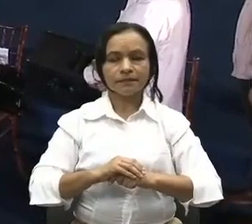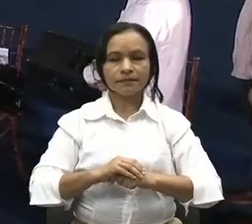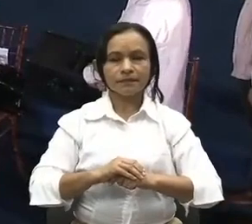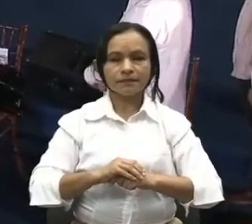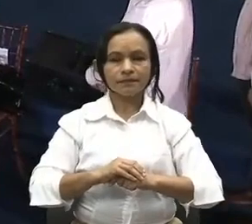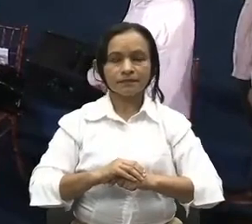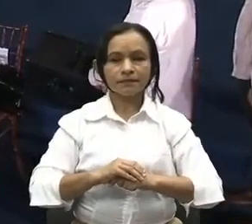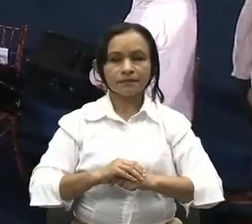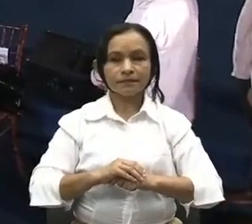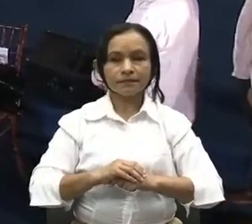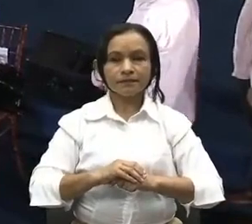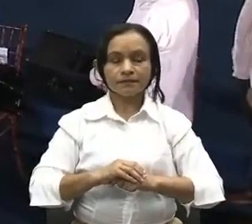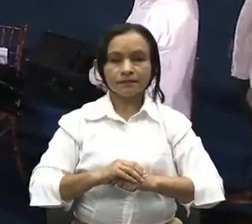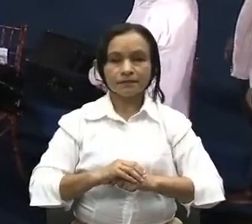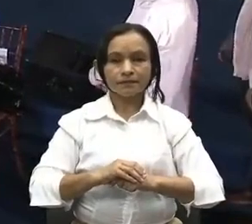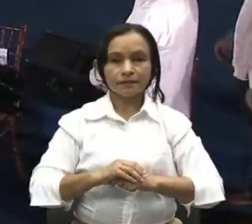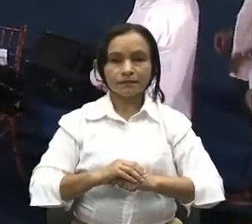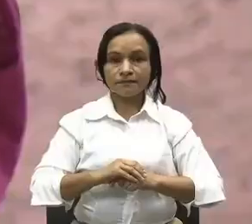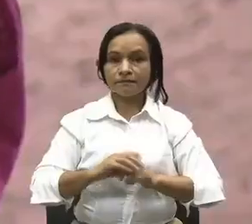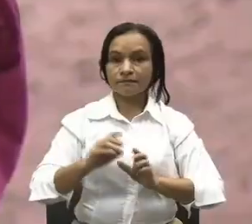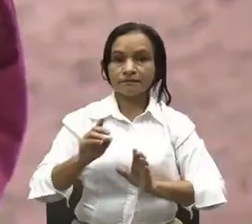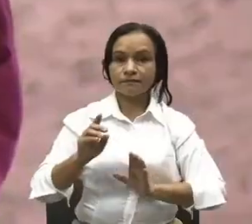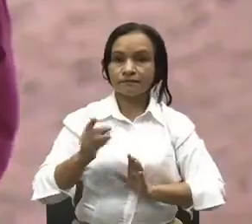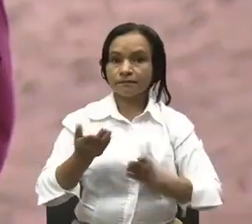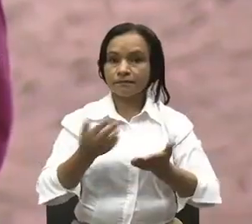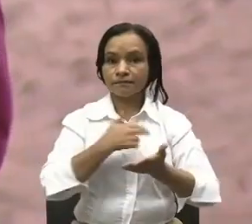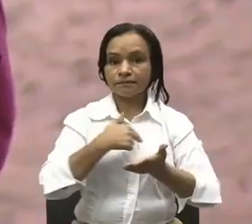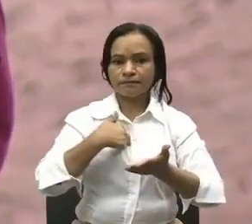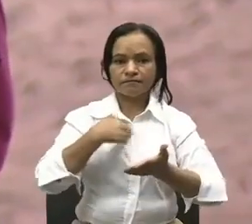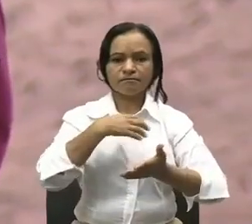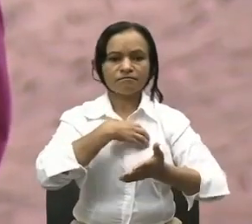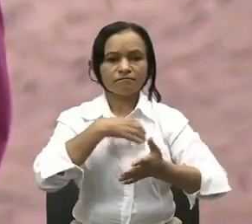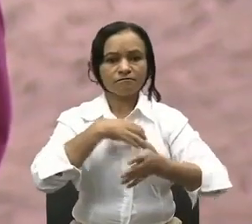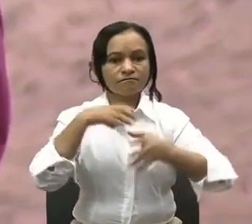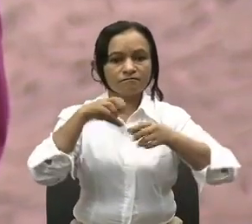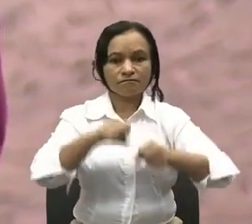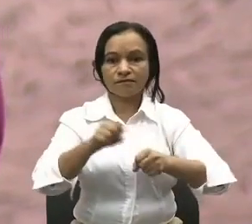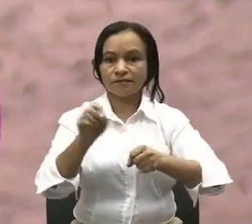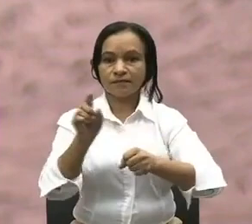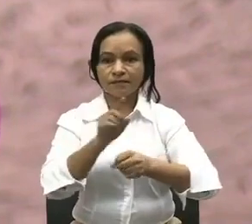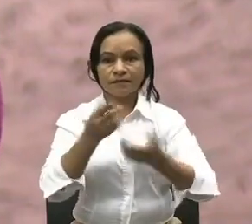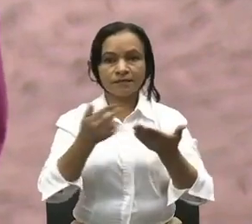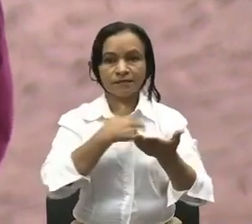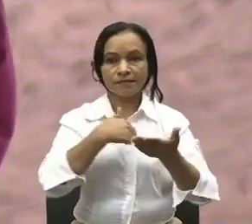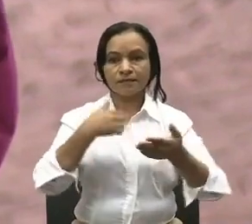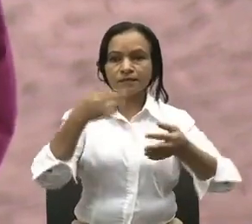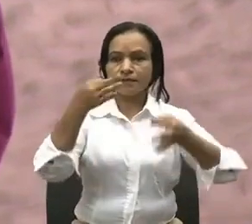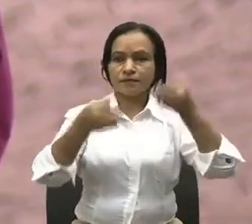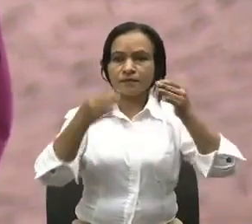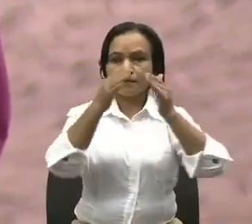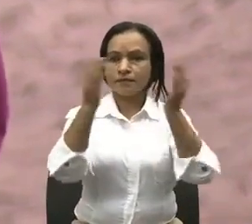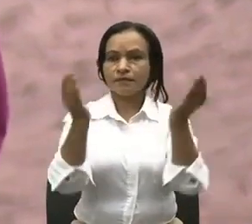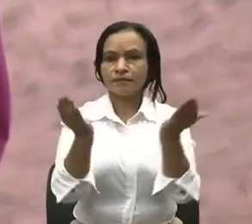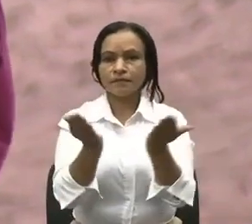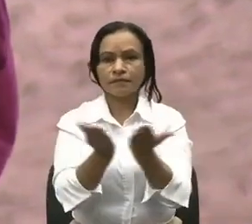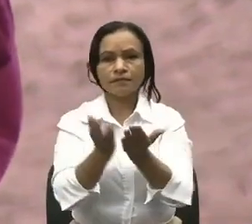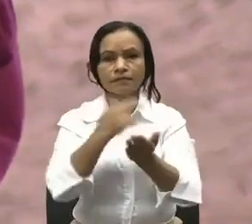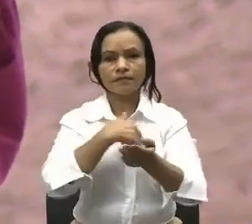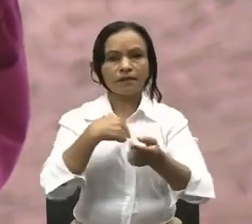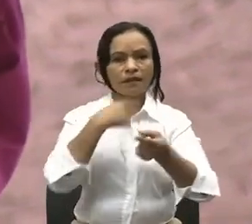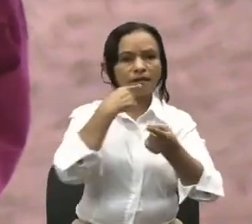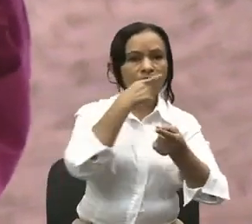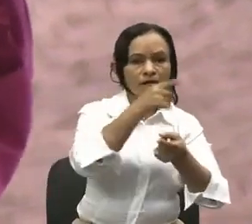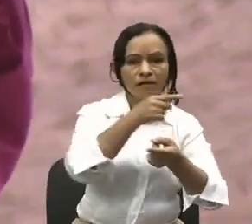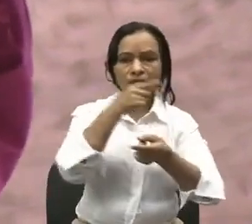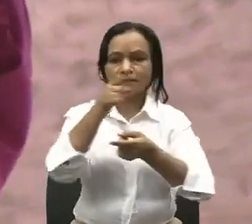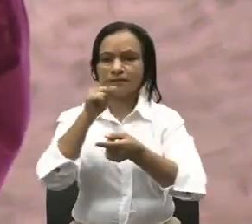no nos jactamos de ser los dueños de la justicia en el mundo como para andar juzgando